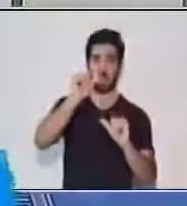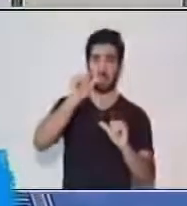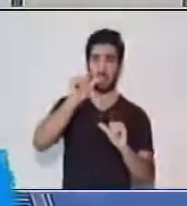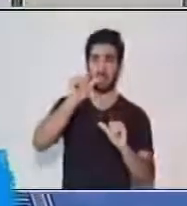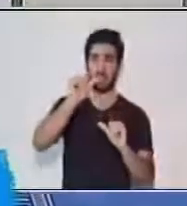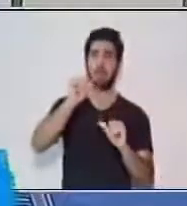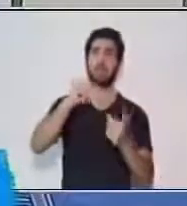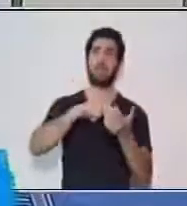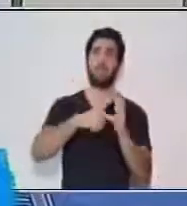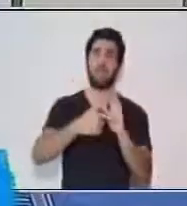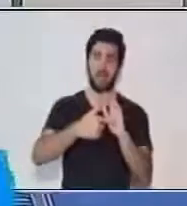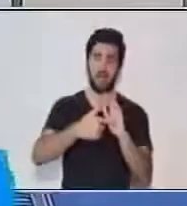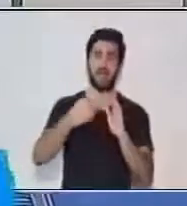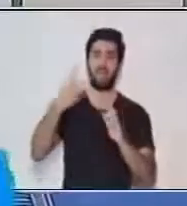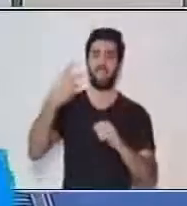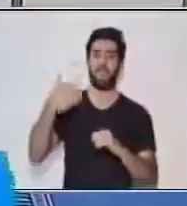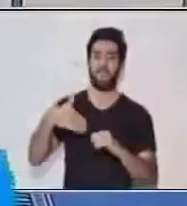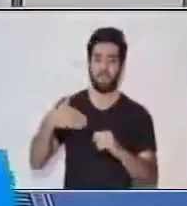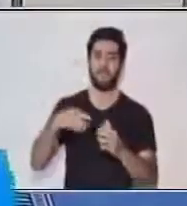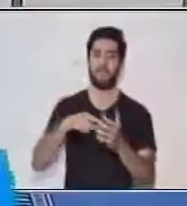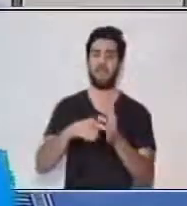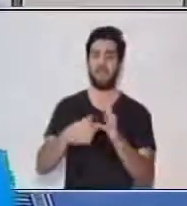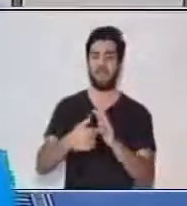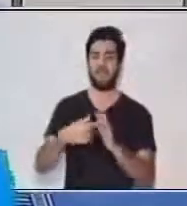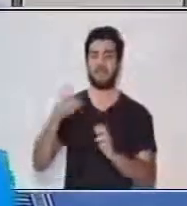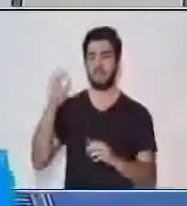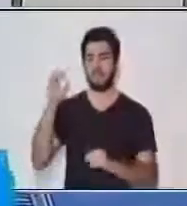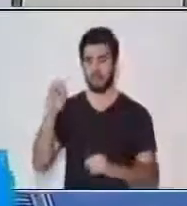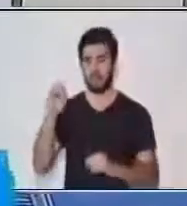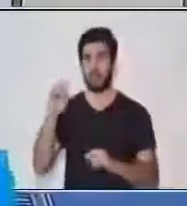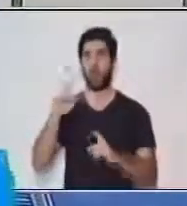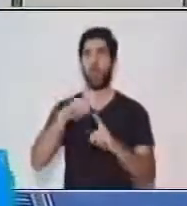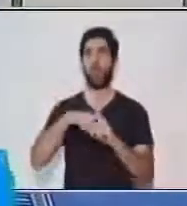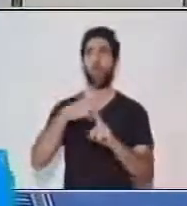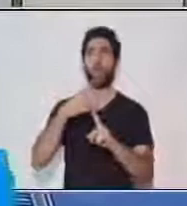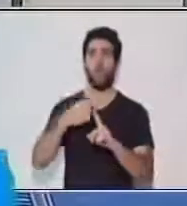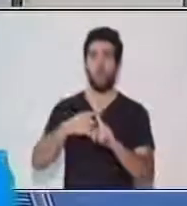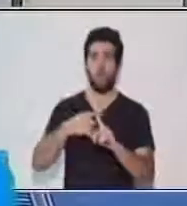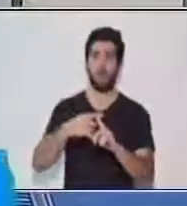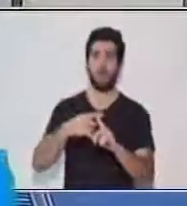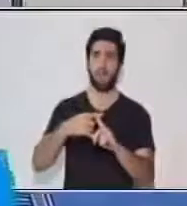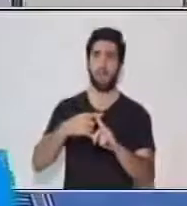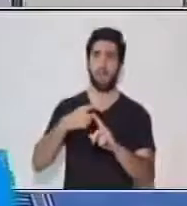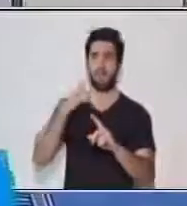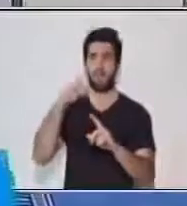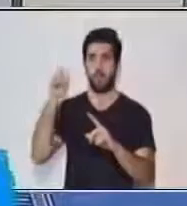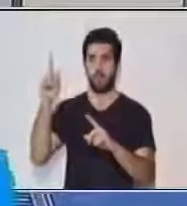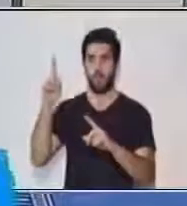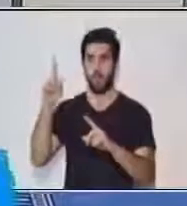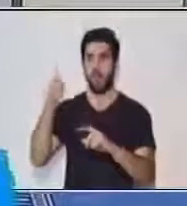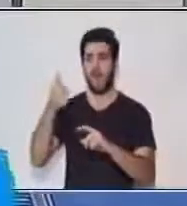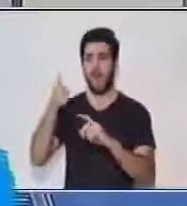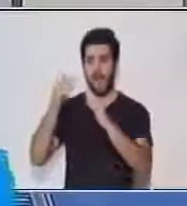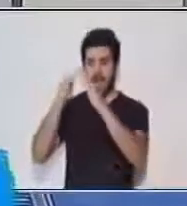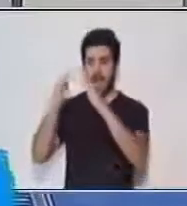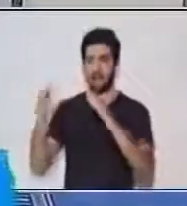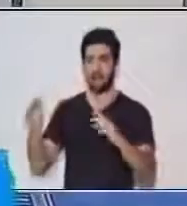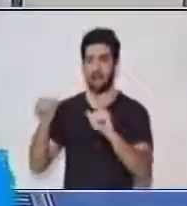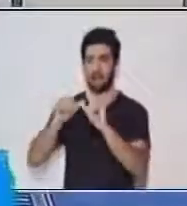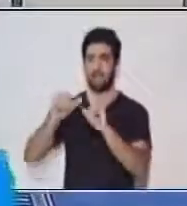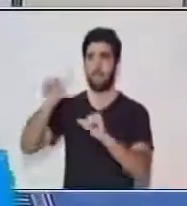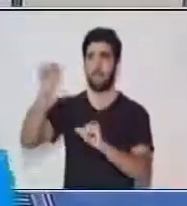la velocidad es 0. Cuando la amplitud es máxima, la velocidad es